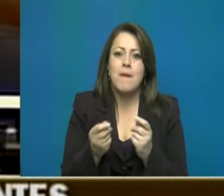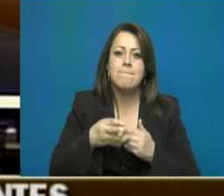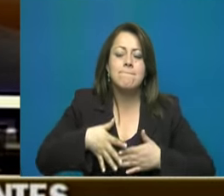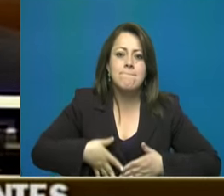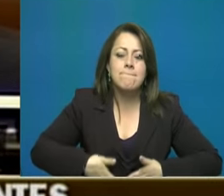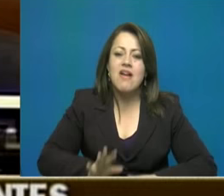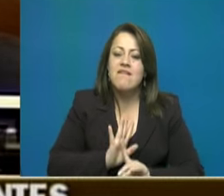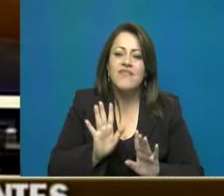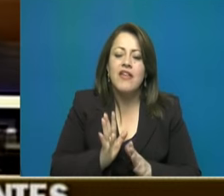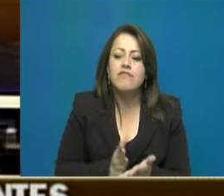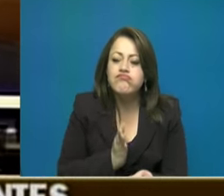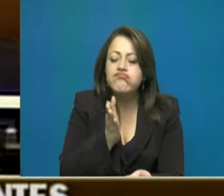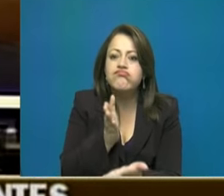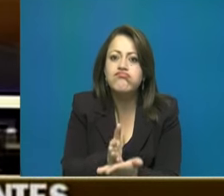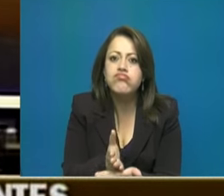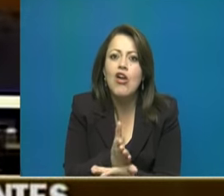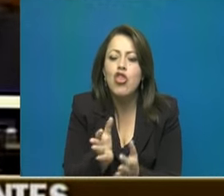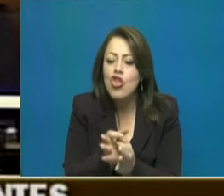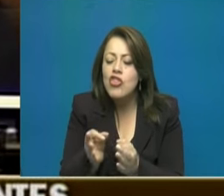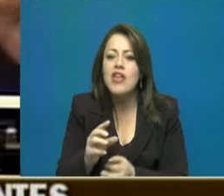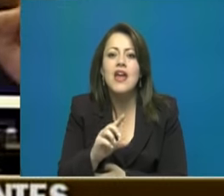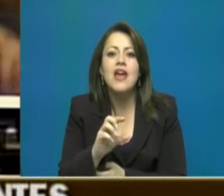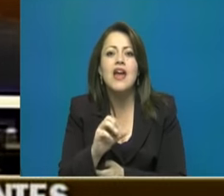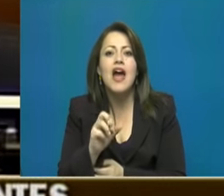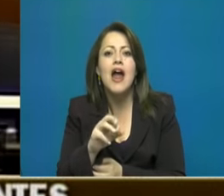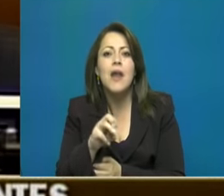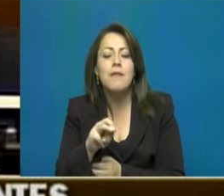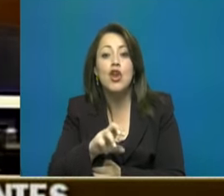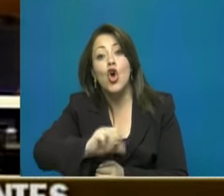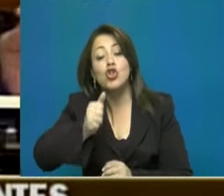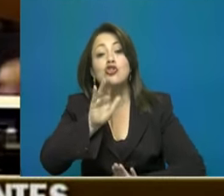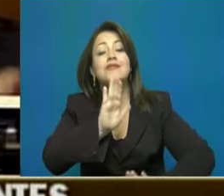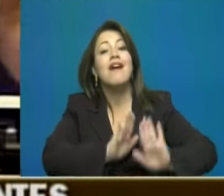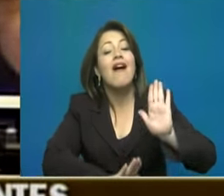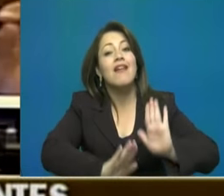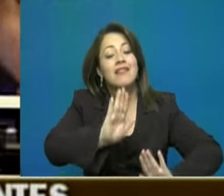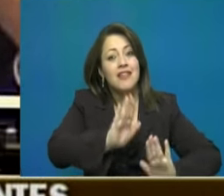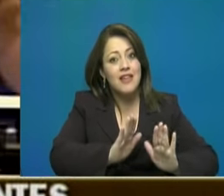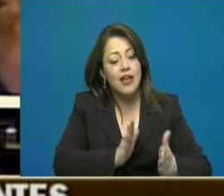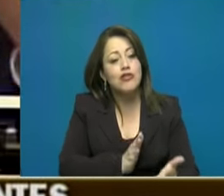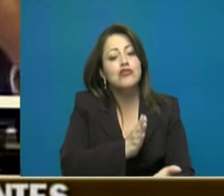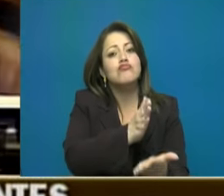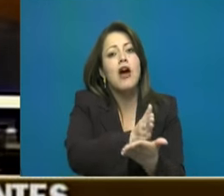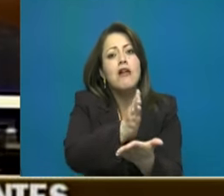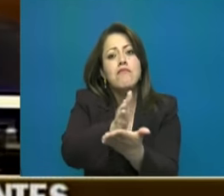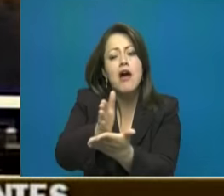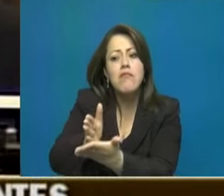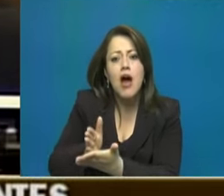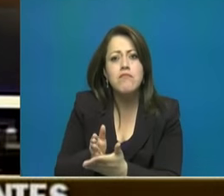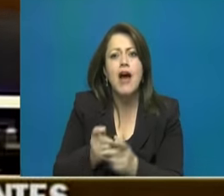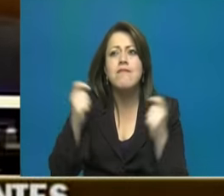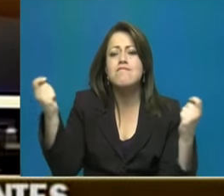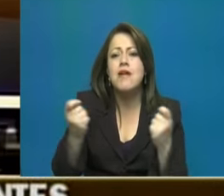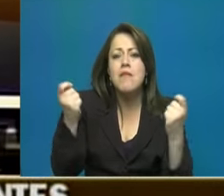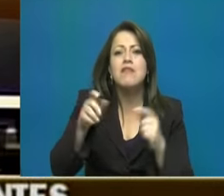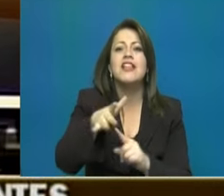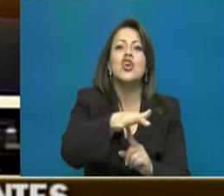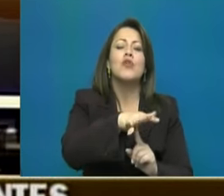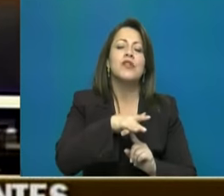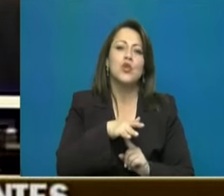regresar a su pueblo, que queda en el Carmen de Viboral, mientras otros candidatos llegan a los distintos lugares donde hacen campaña en